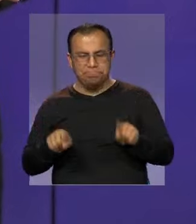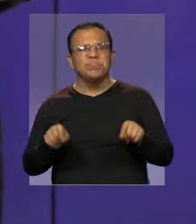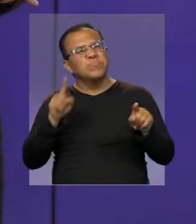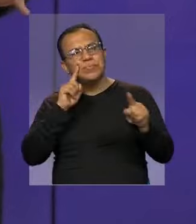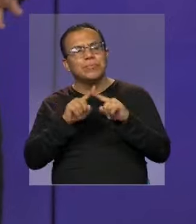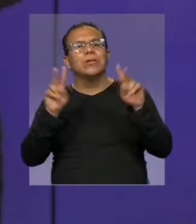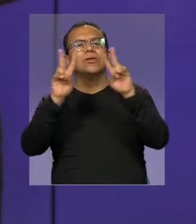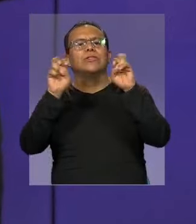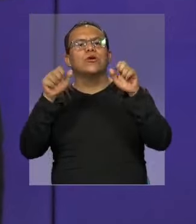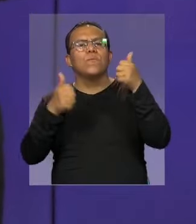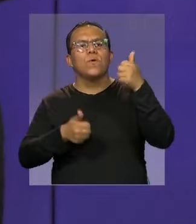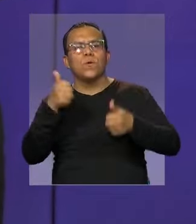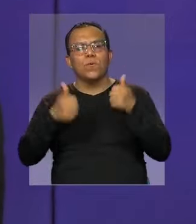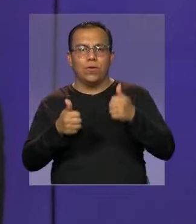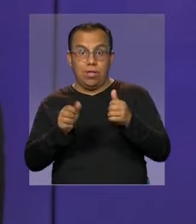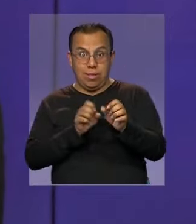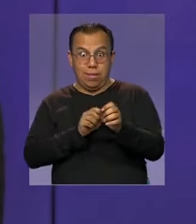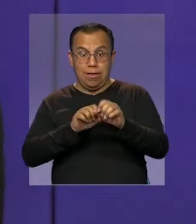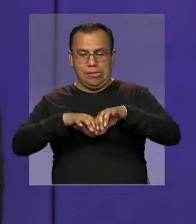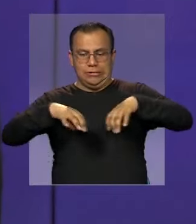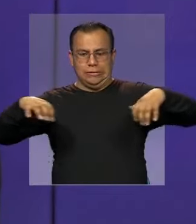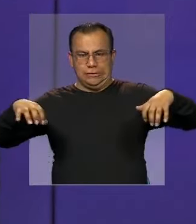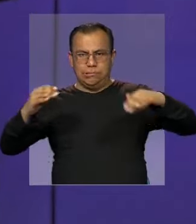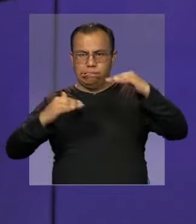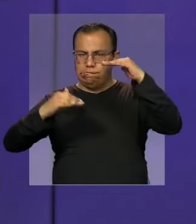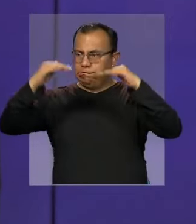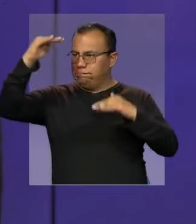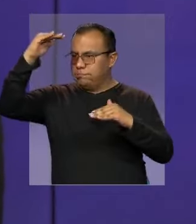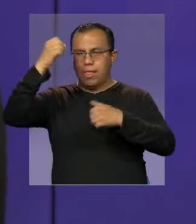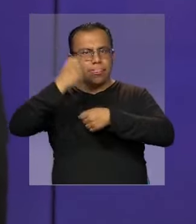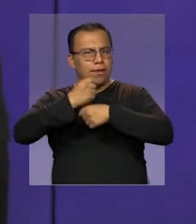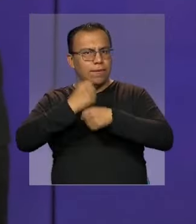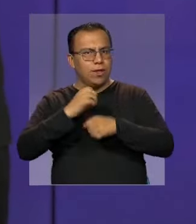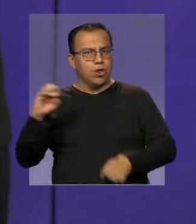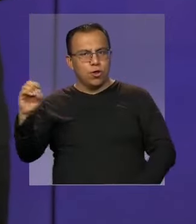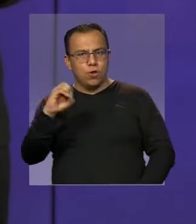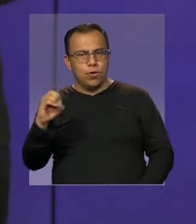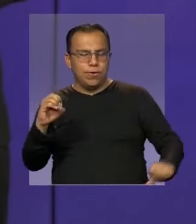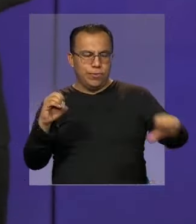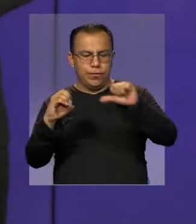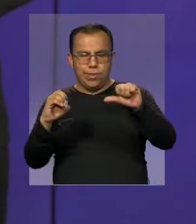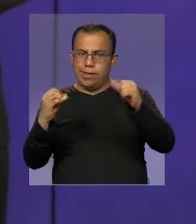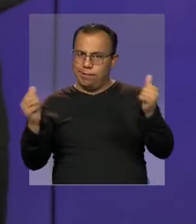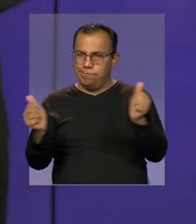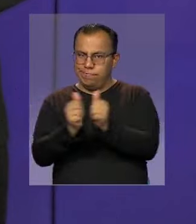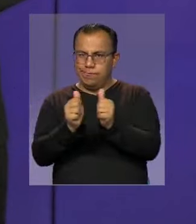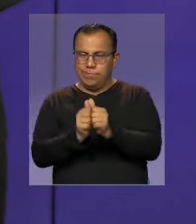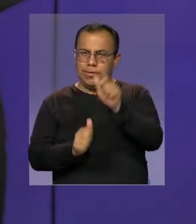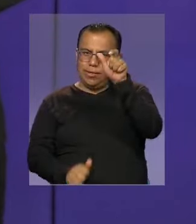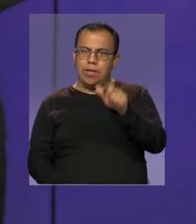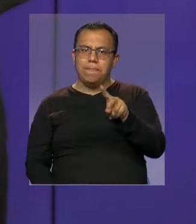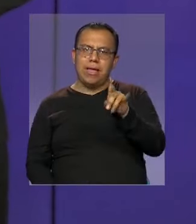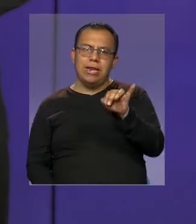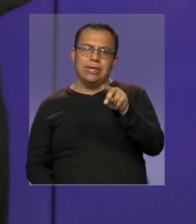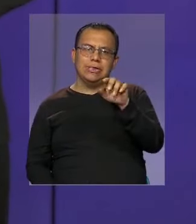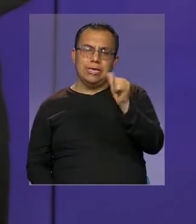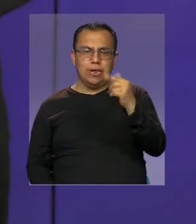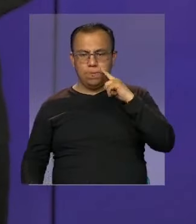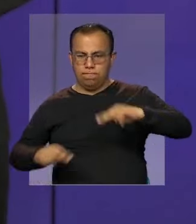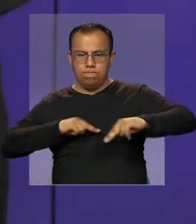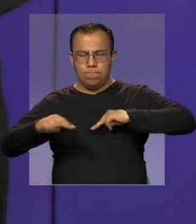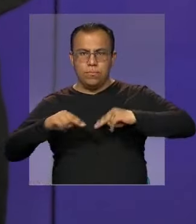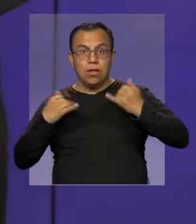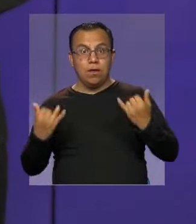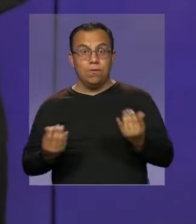que tratar sobre la brecha económica y laboral entre hombres y mujeres. Por eso nos acompaña Valentina Enciso, coordinadora de